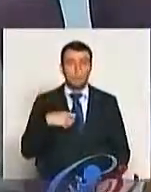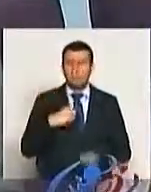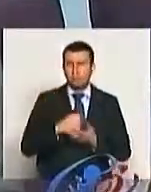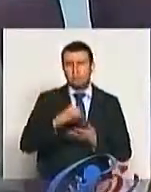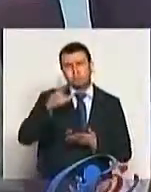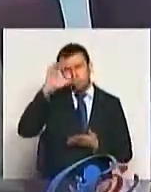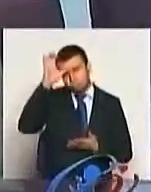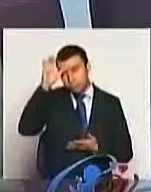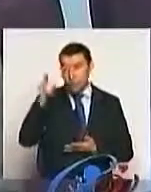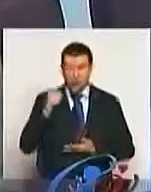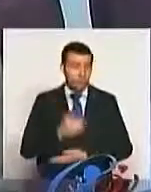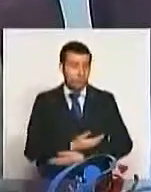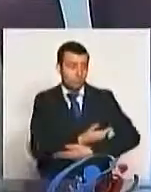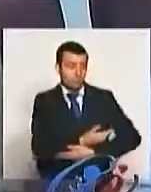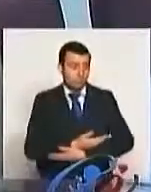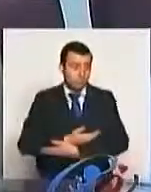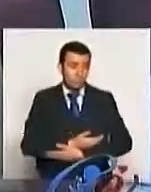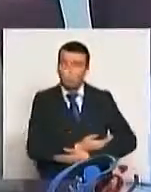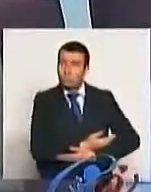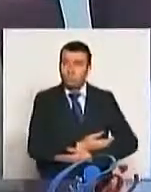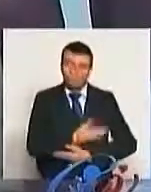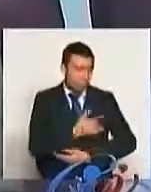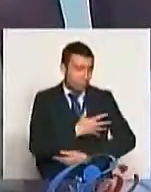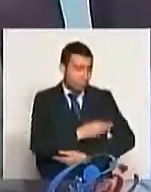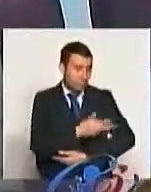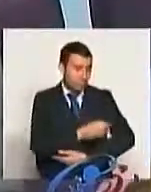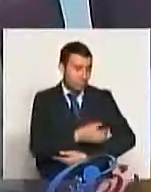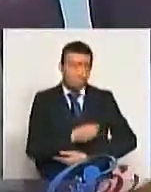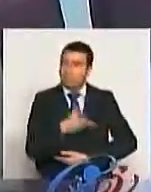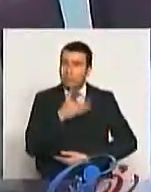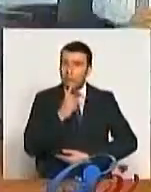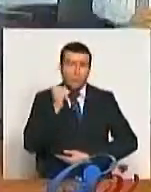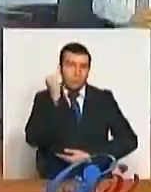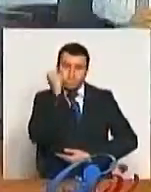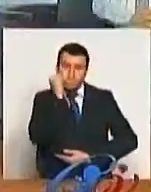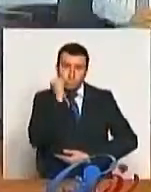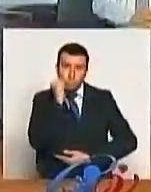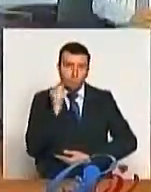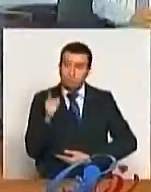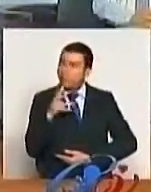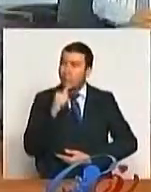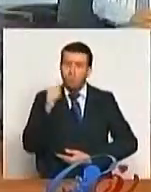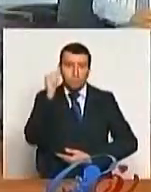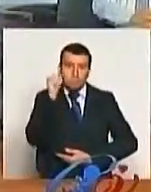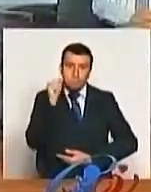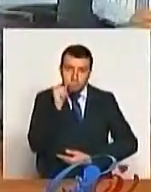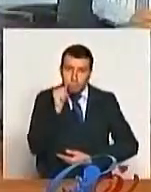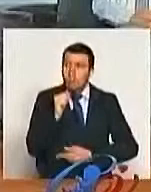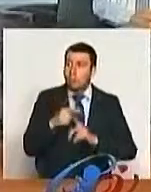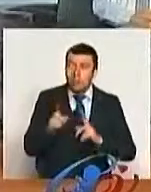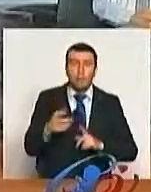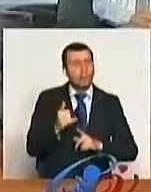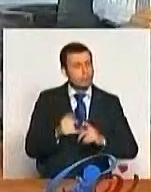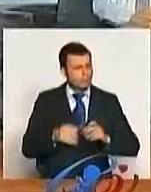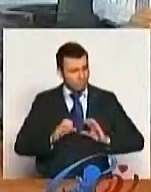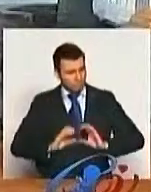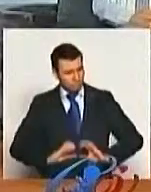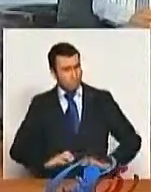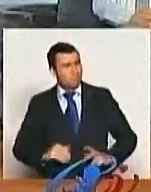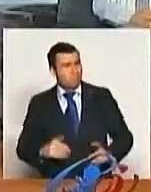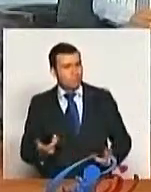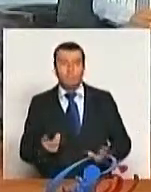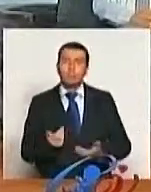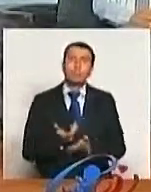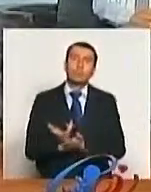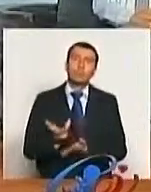mientras estén lactando no hay menstruación, no quedan en embarazo. Hablemos un poco de esa parte fisiológica, doctor Alejandro, y cuál sería esa